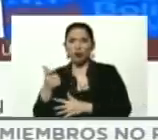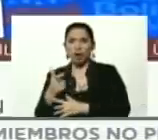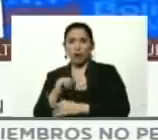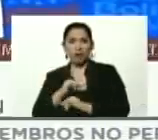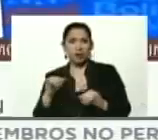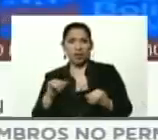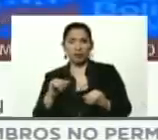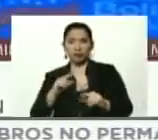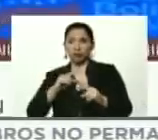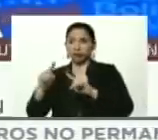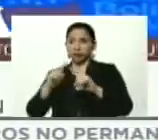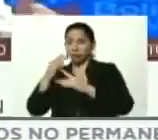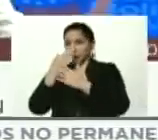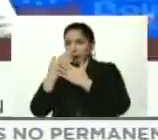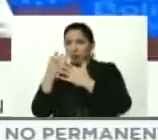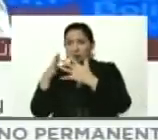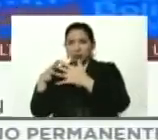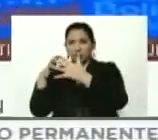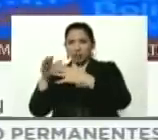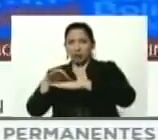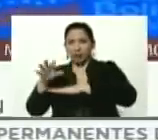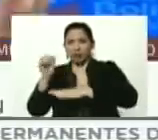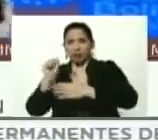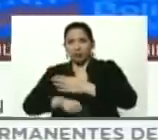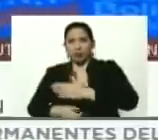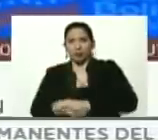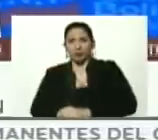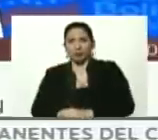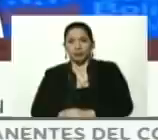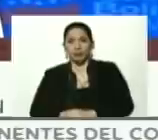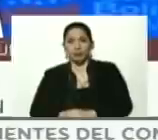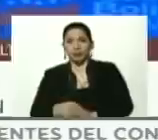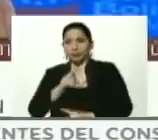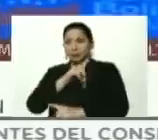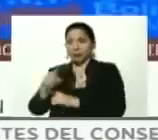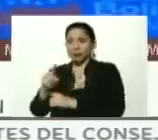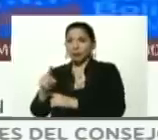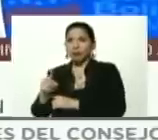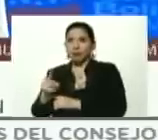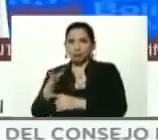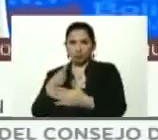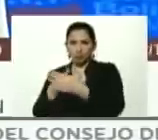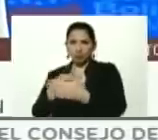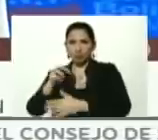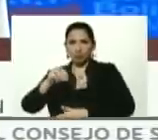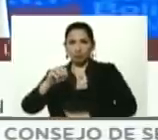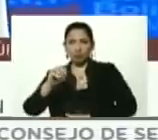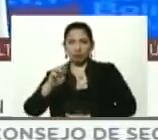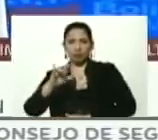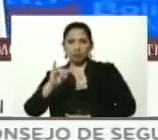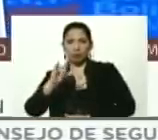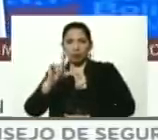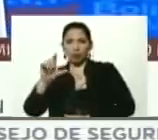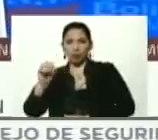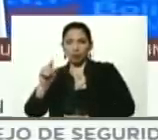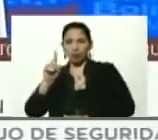Florida para que se dejara sin efecto la acusación contra Morillo y